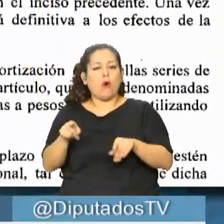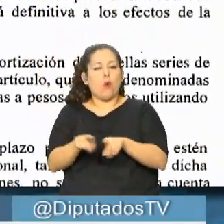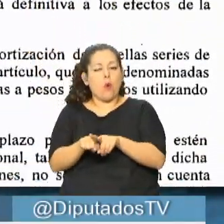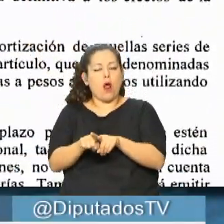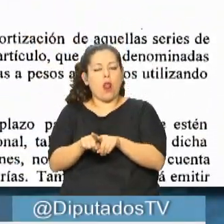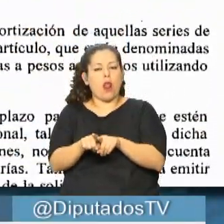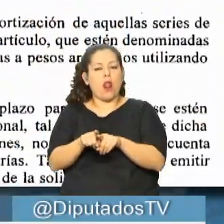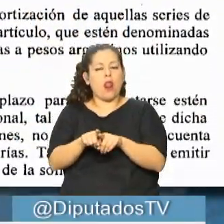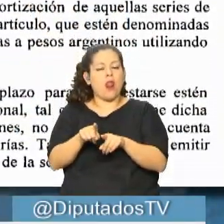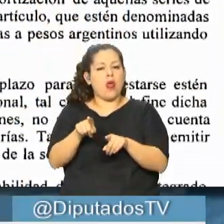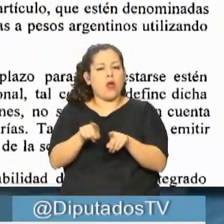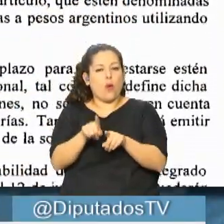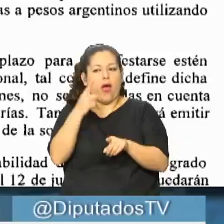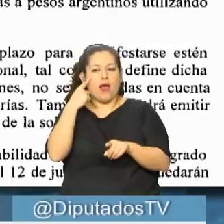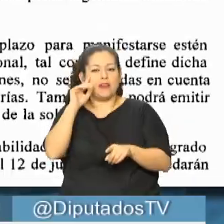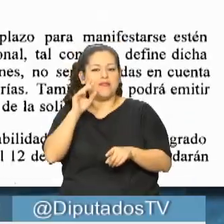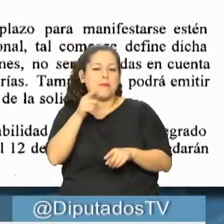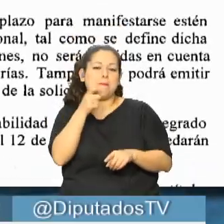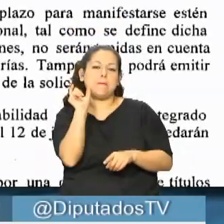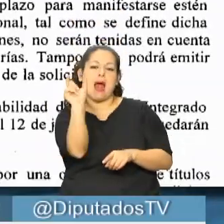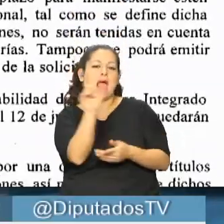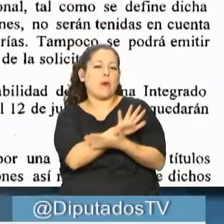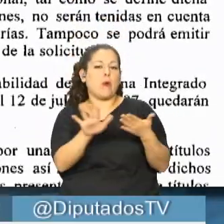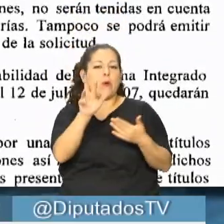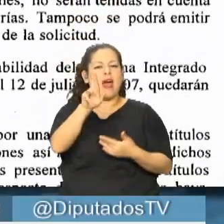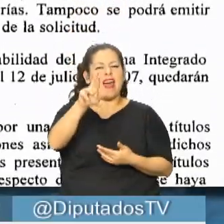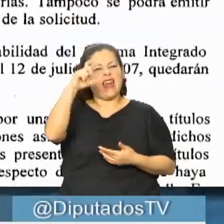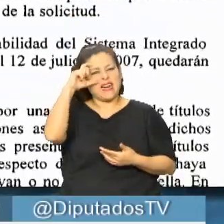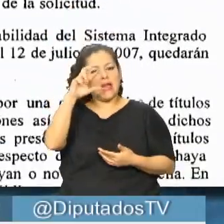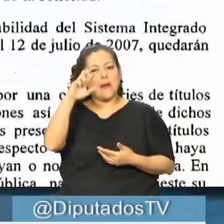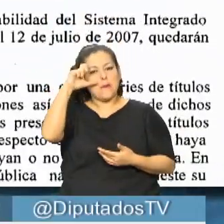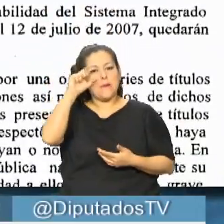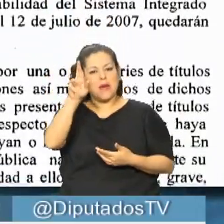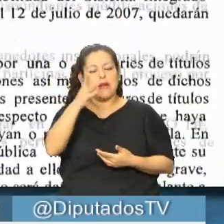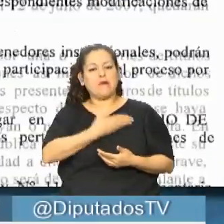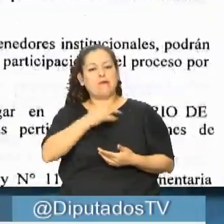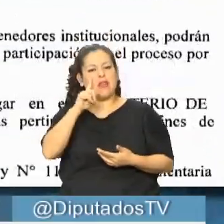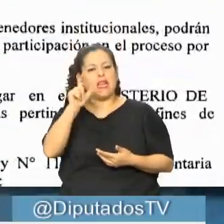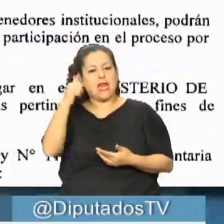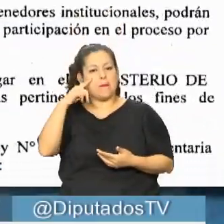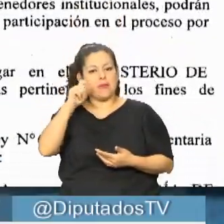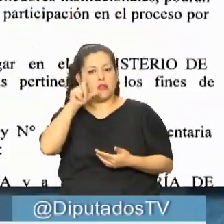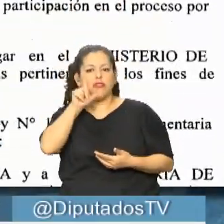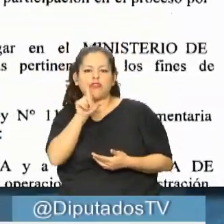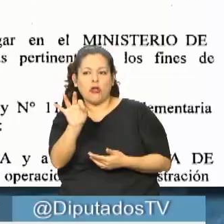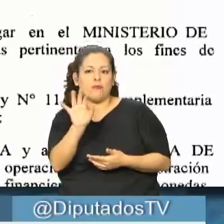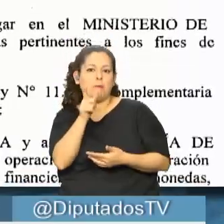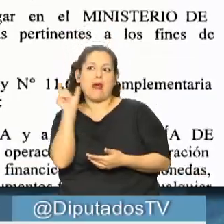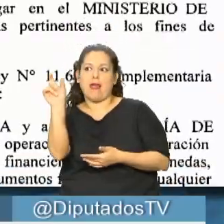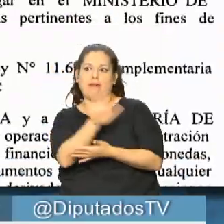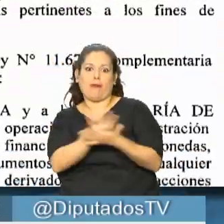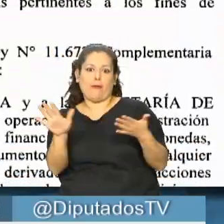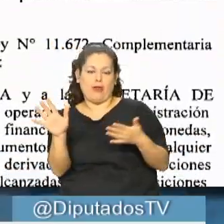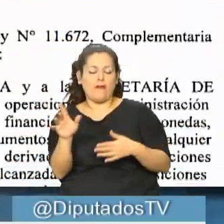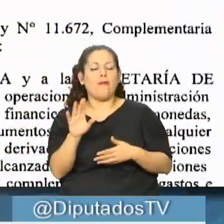reperfilamiento, nosotros somos campeones en inventar términos, ¿no? Pero tiene que ver con hacer un escalonamiento